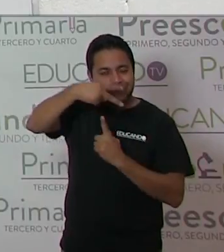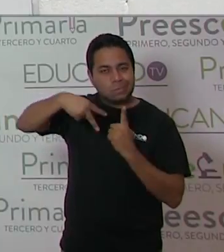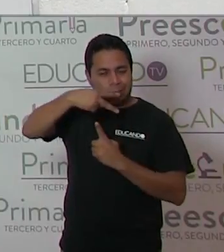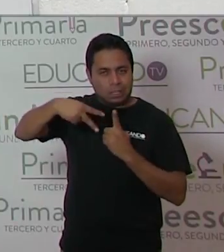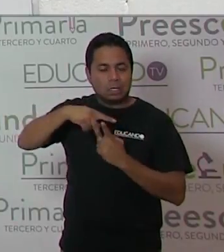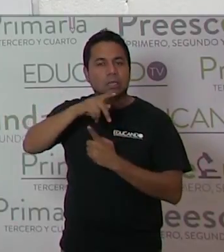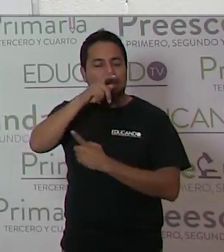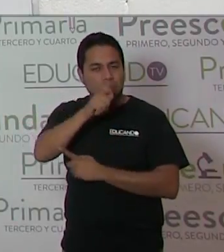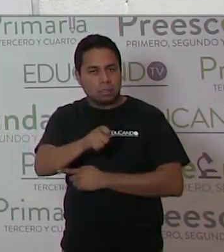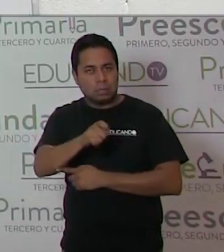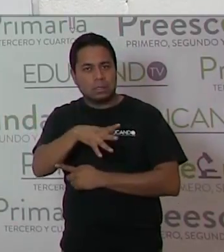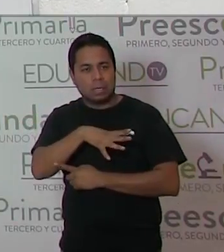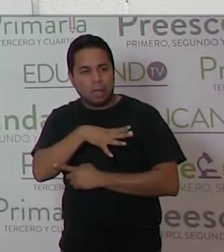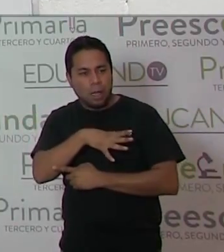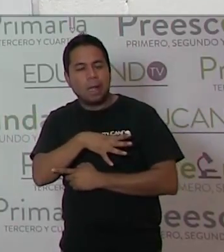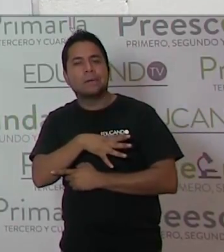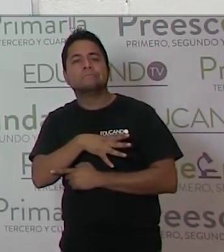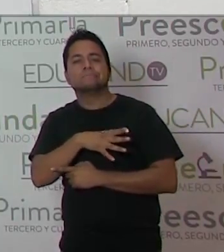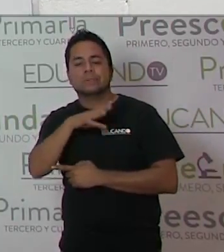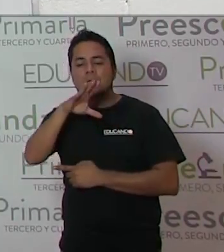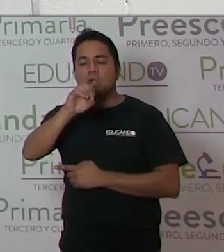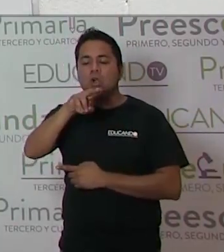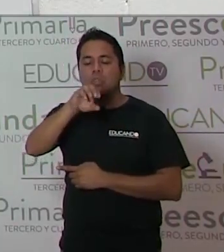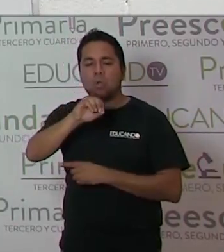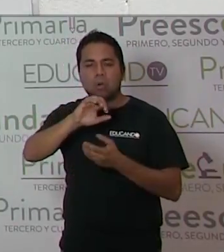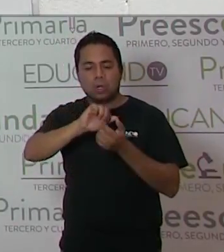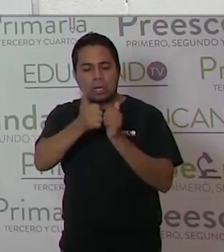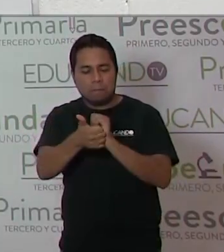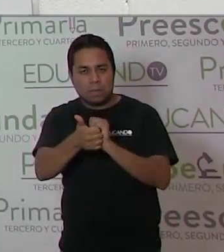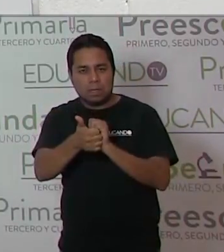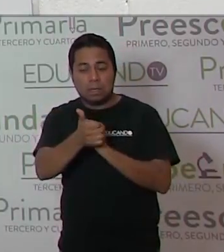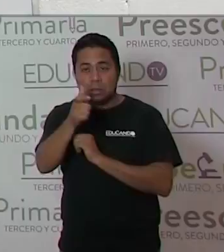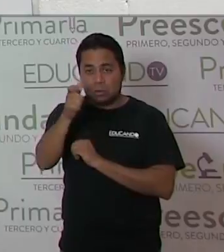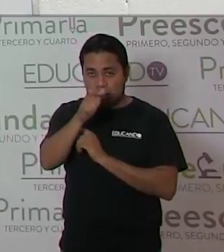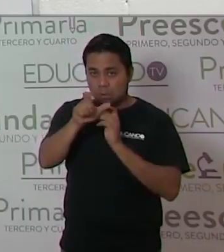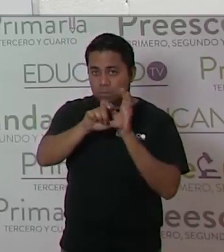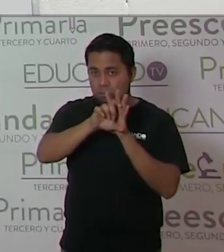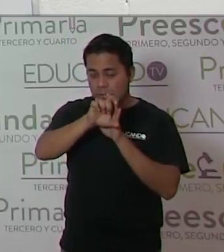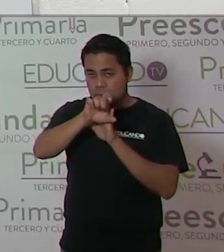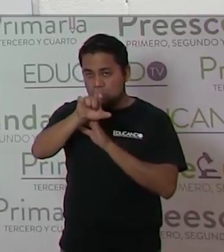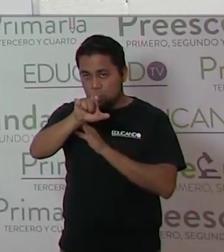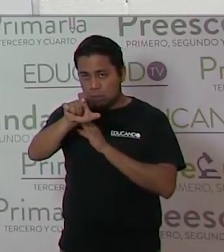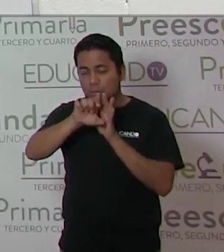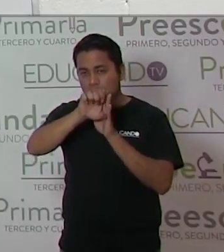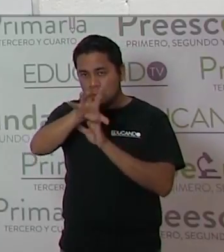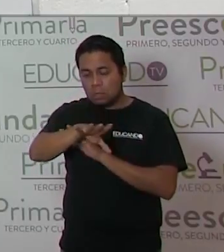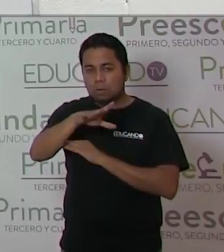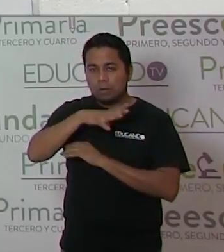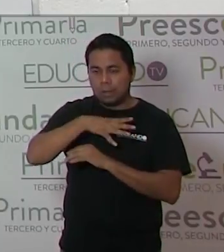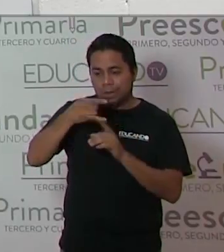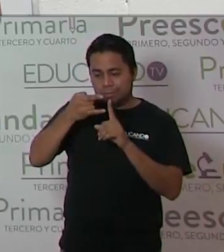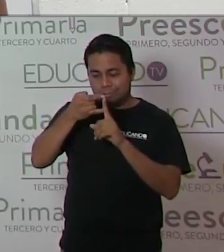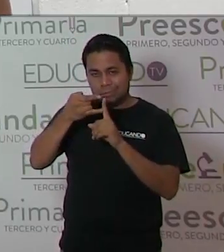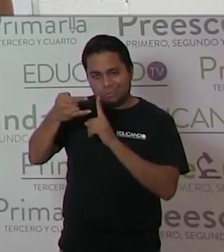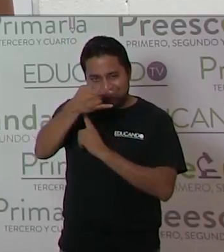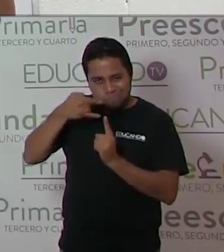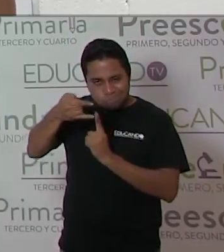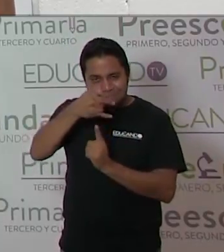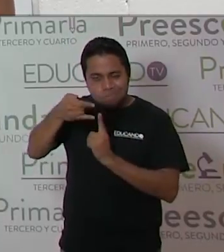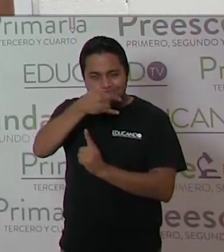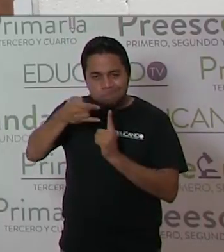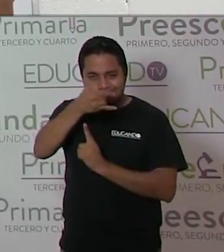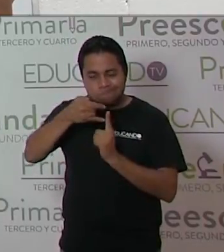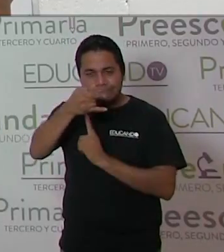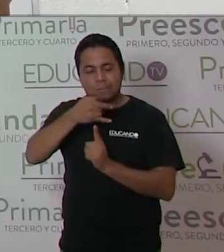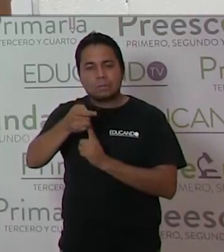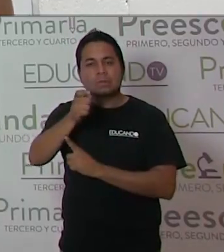propio eje, será un cono. Y cuando giremos un rectángulo,